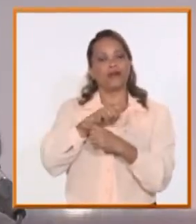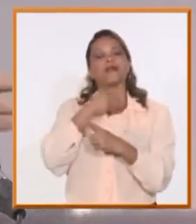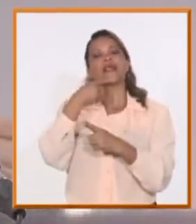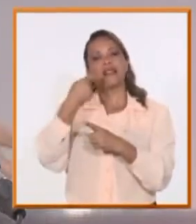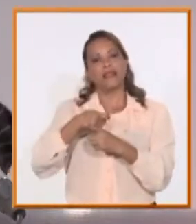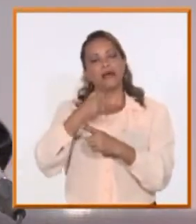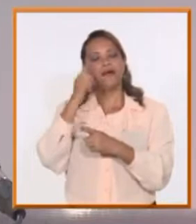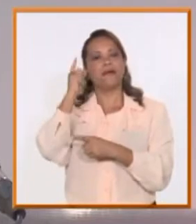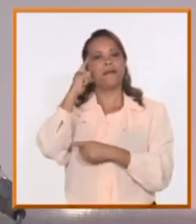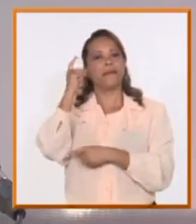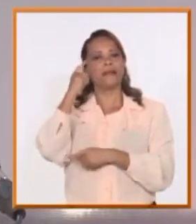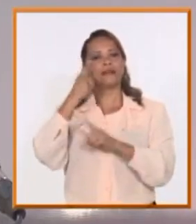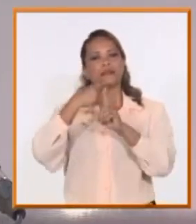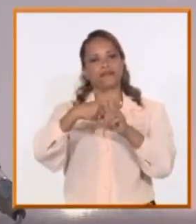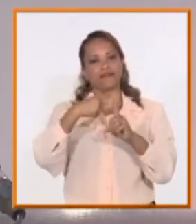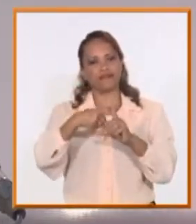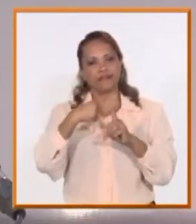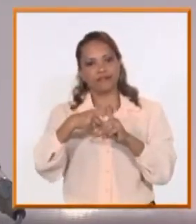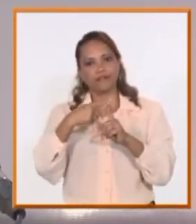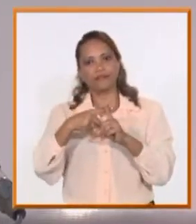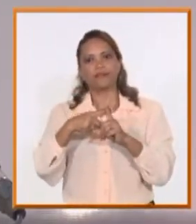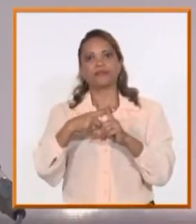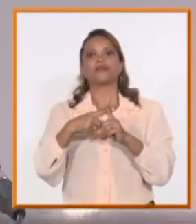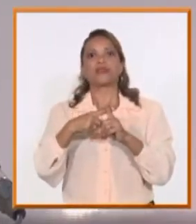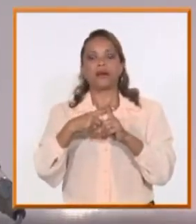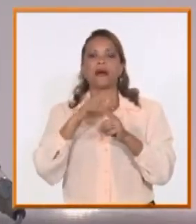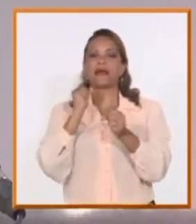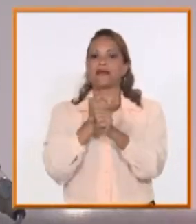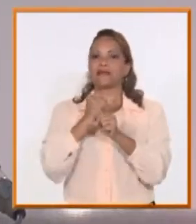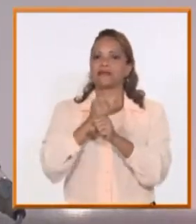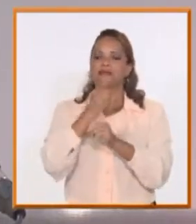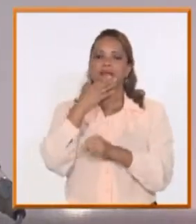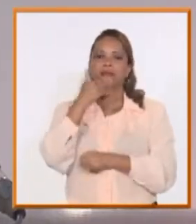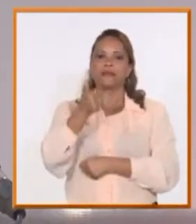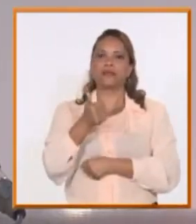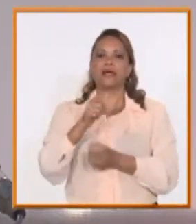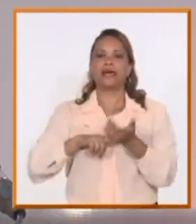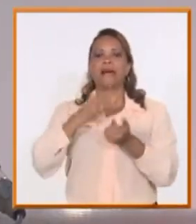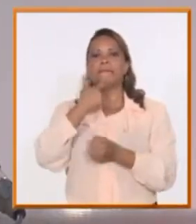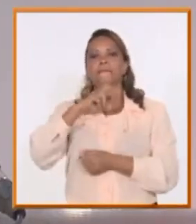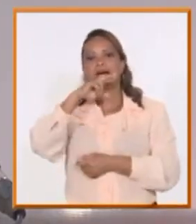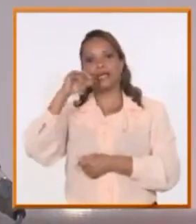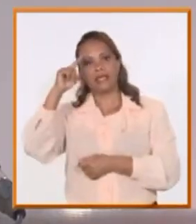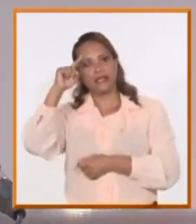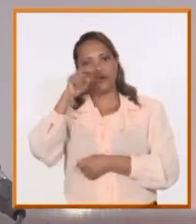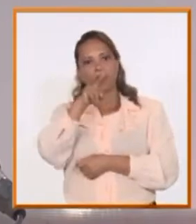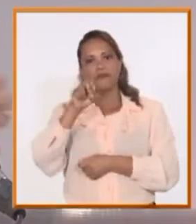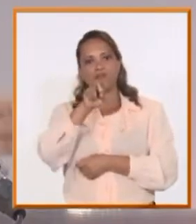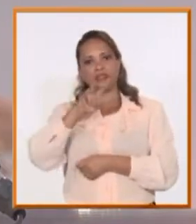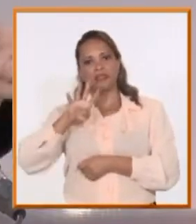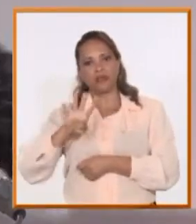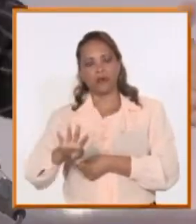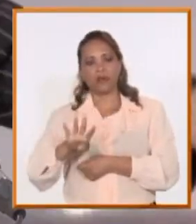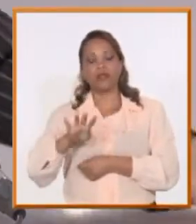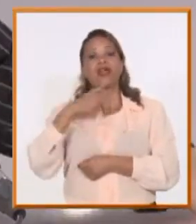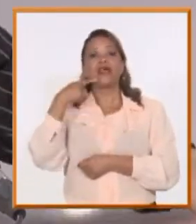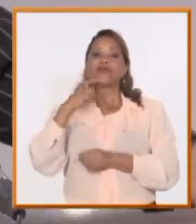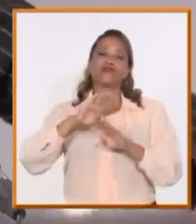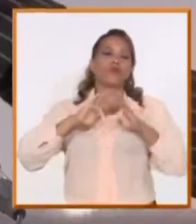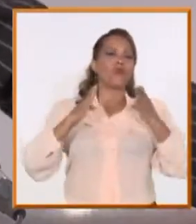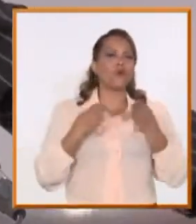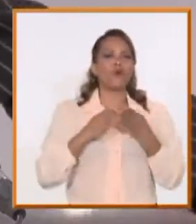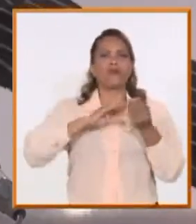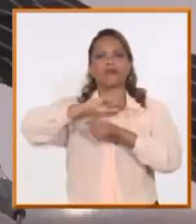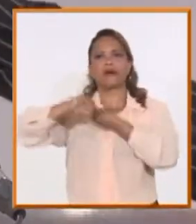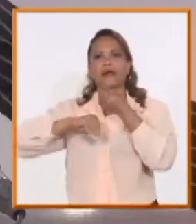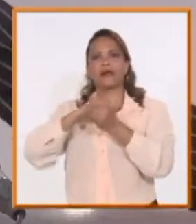todo, mente positiva, para hacer un buen papel en París 2024, y que, teniendo en cuenta que todo se ha tenido que transformar, porque Tokio